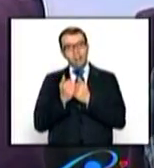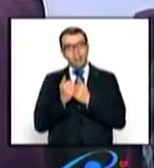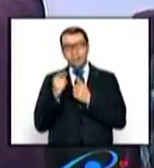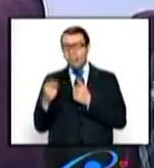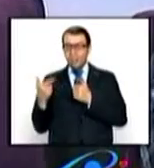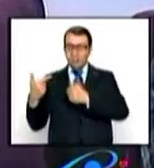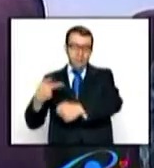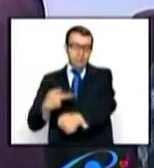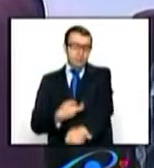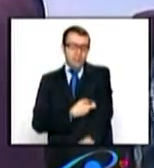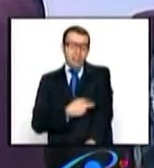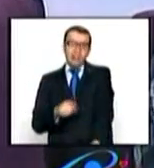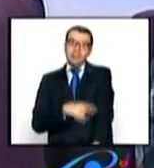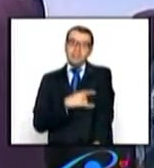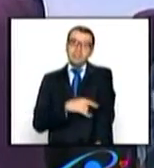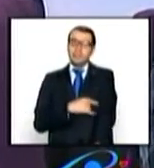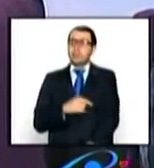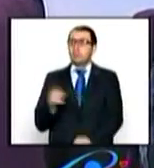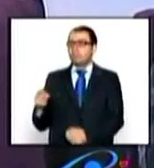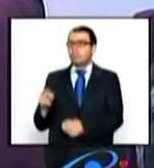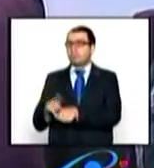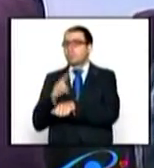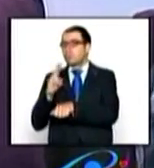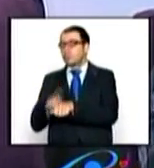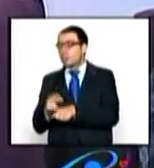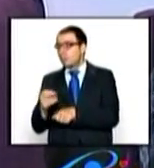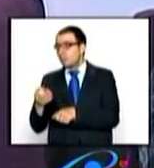la sueroterapia y con los tratamientos de medicina biológica.